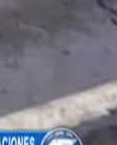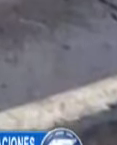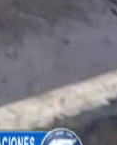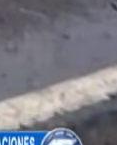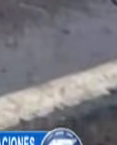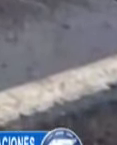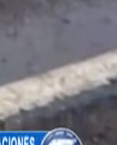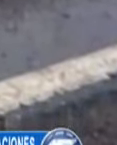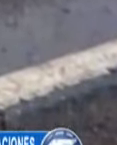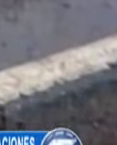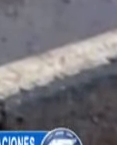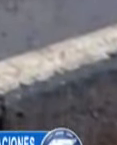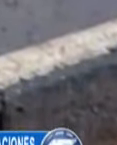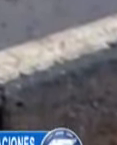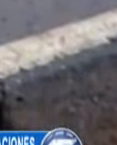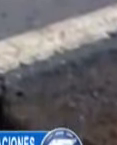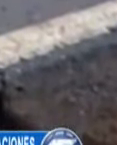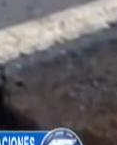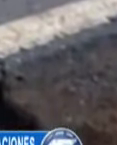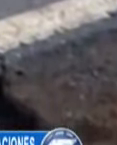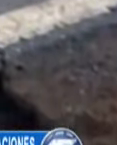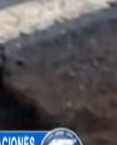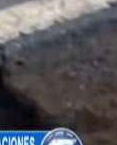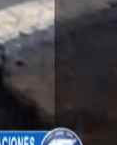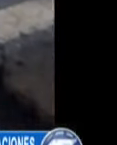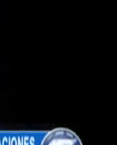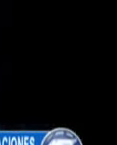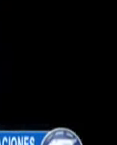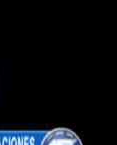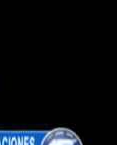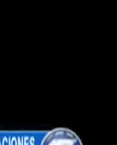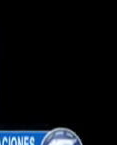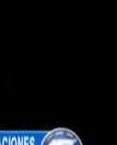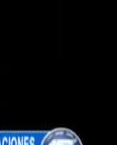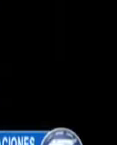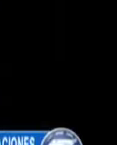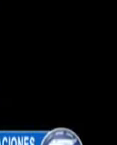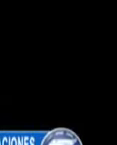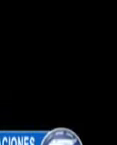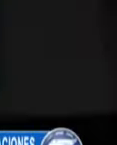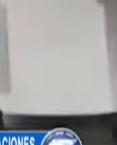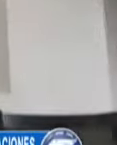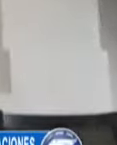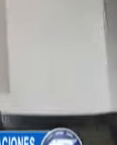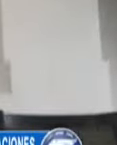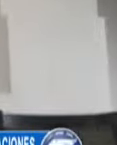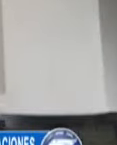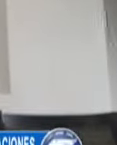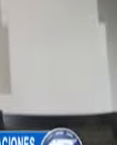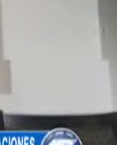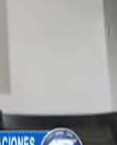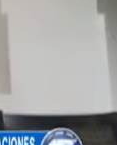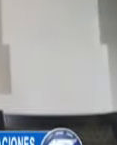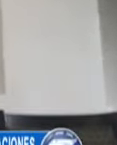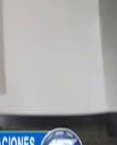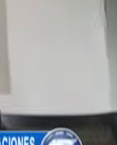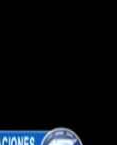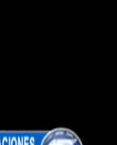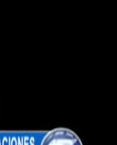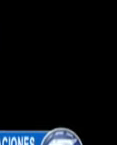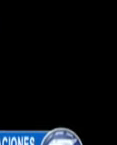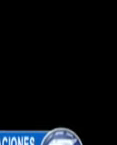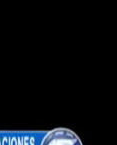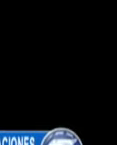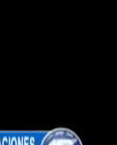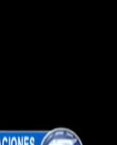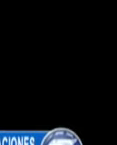fue habilitado de manera temporal y lograron continuar su recorrido. Y fue como que en menos de 24 horas, pues gracias a Dios y